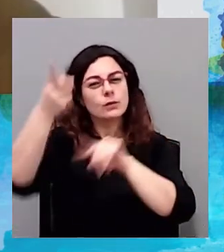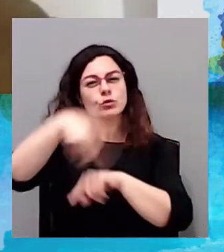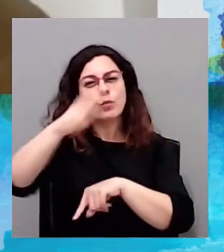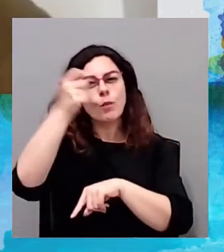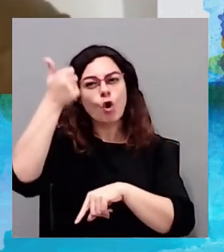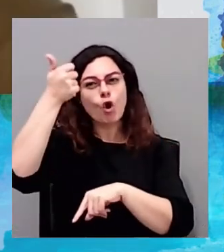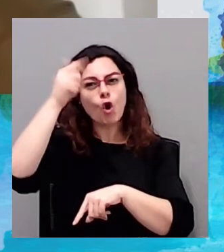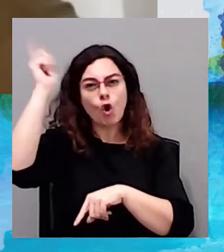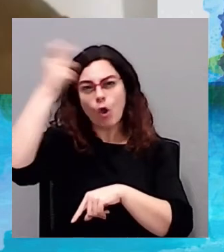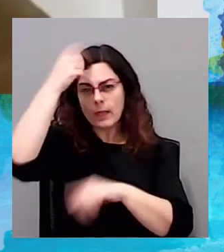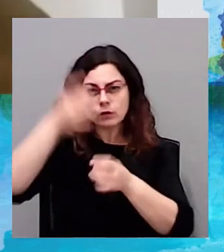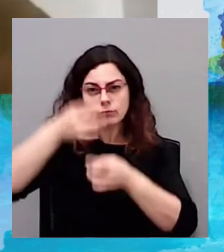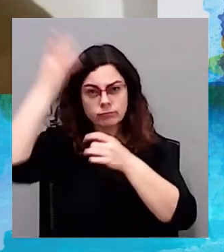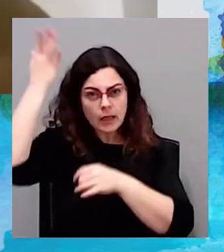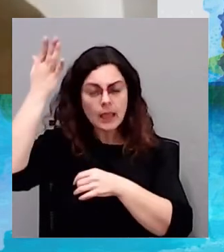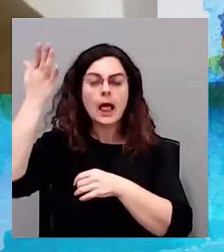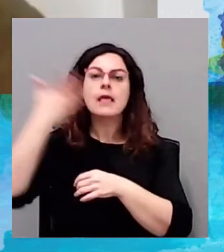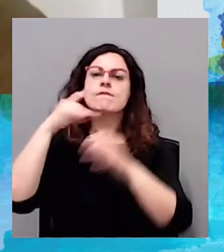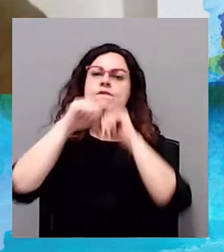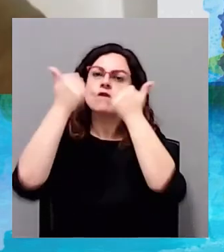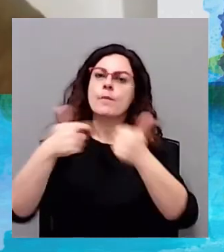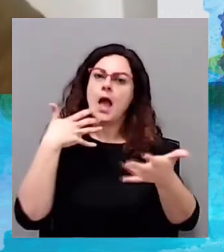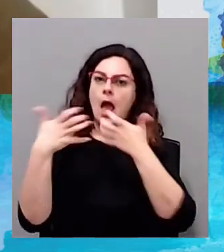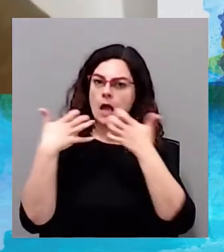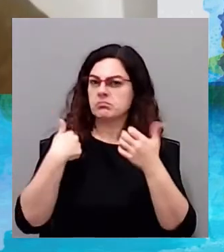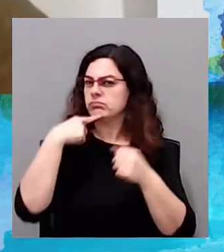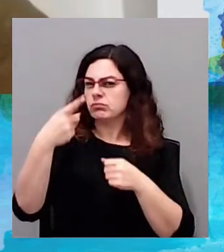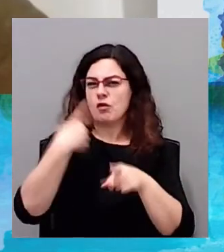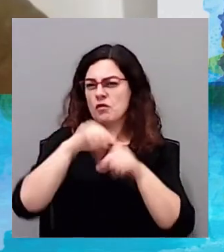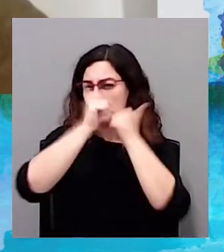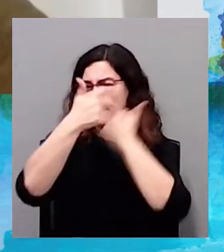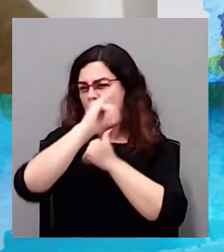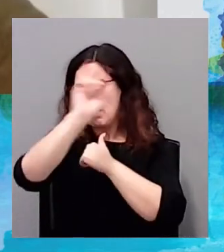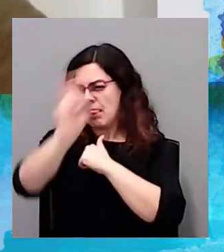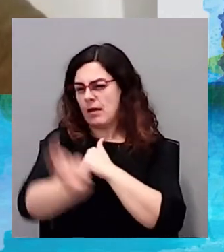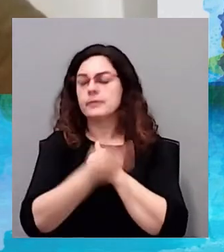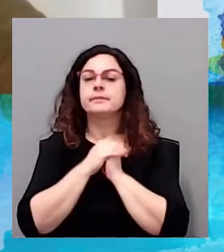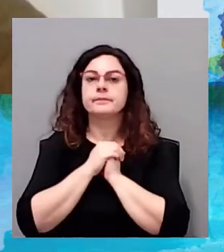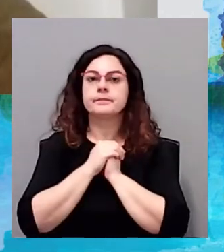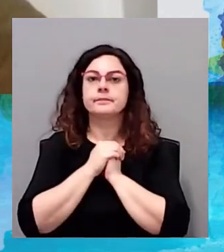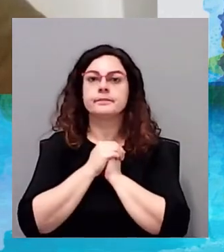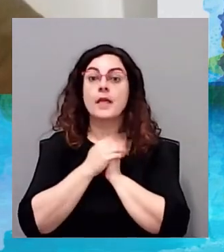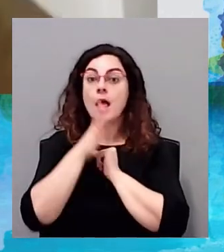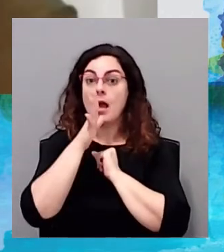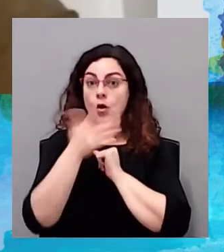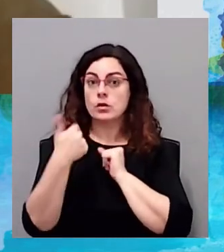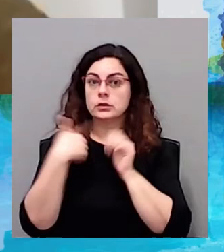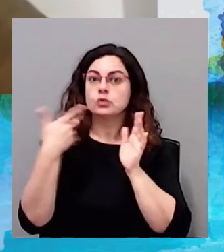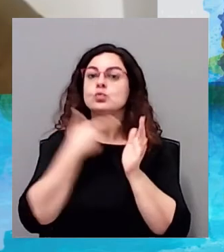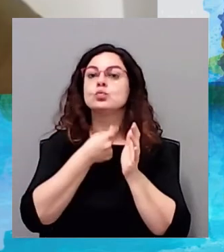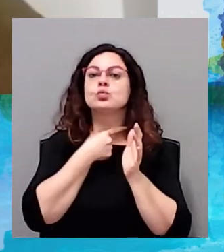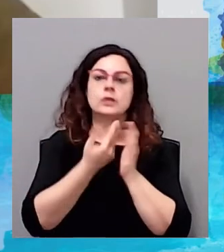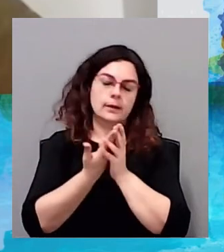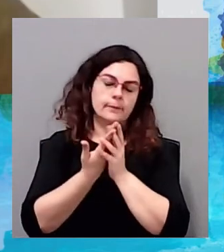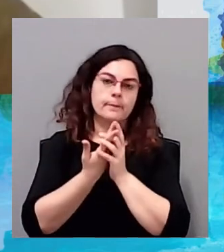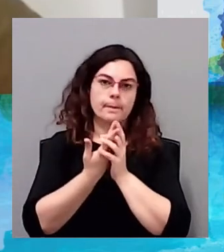de audioescribir, que como digo hay mucho. Ahora me gustaría que empezáramos a hacer,